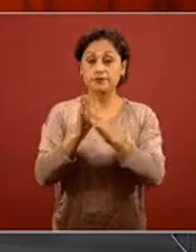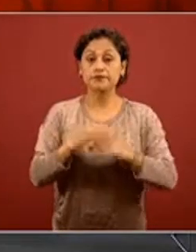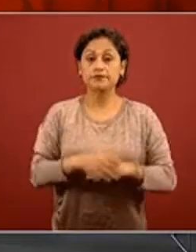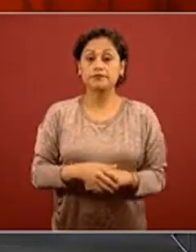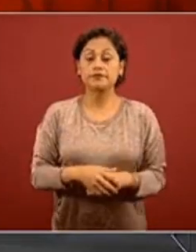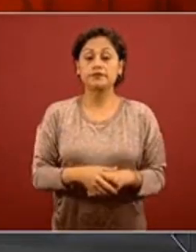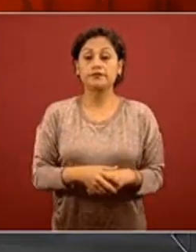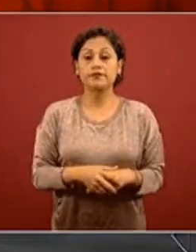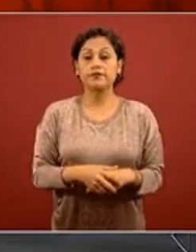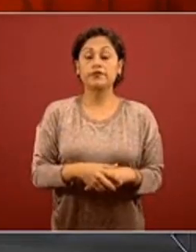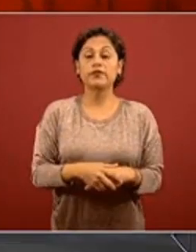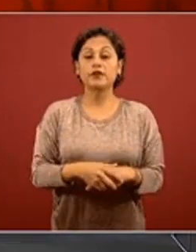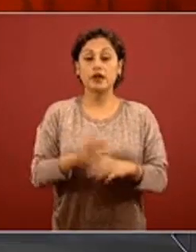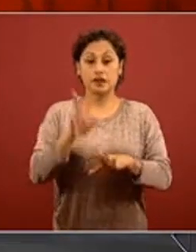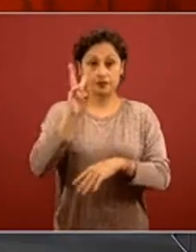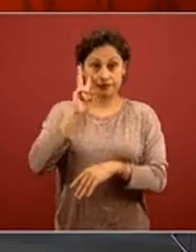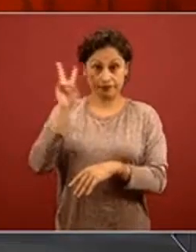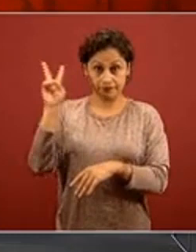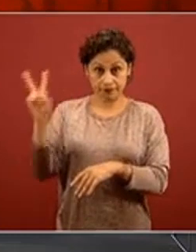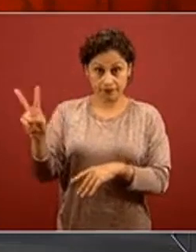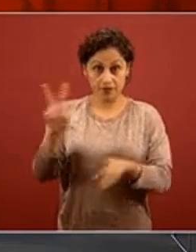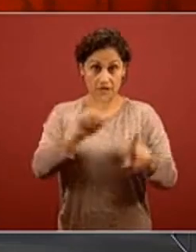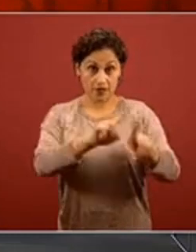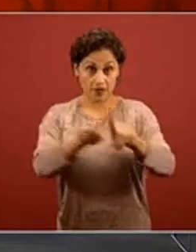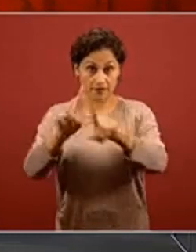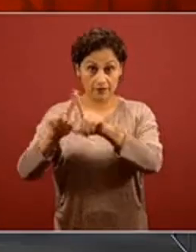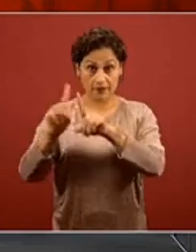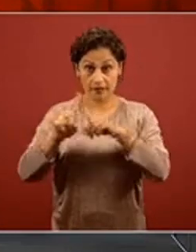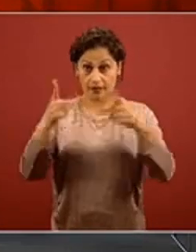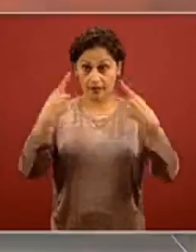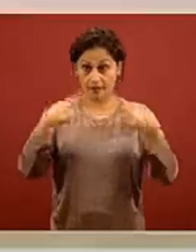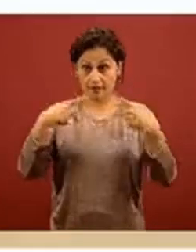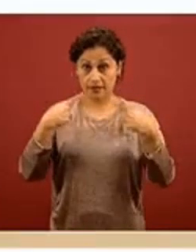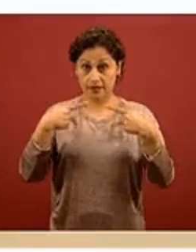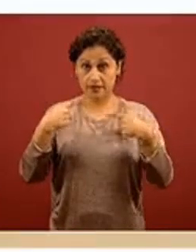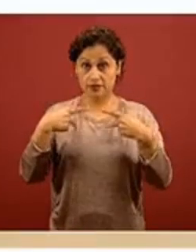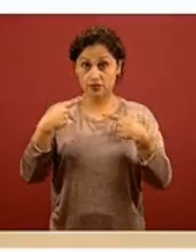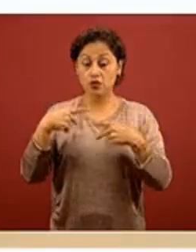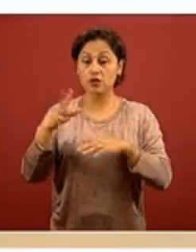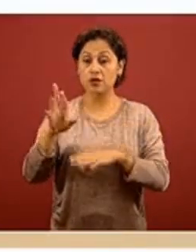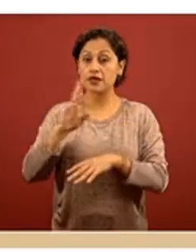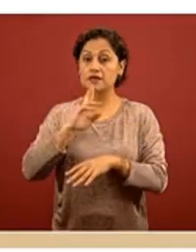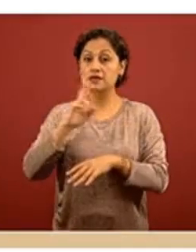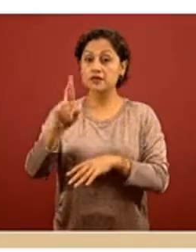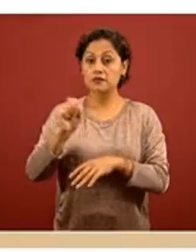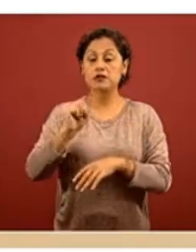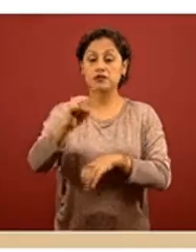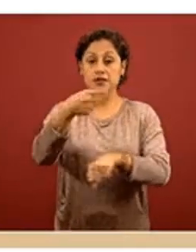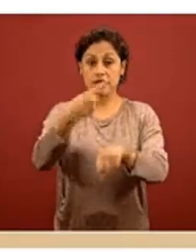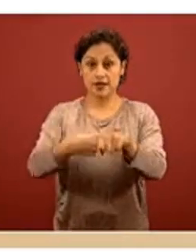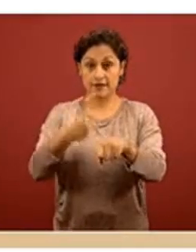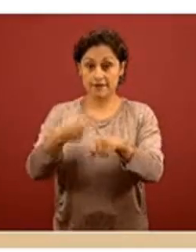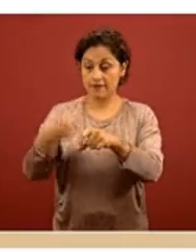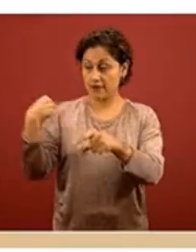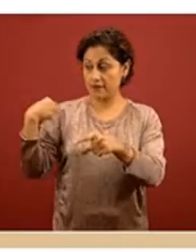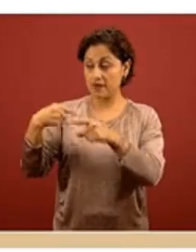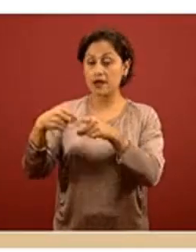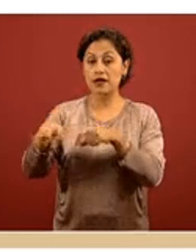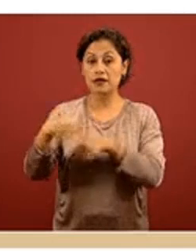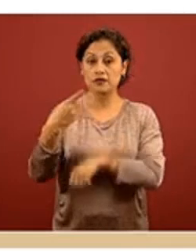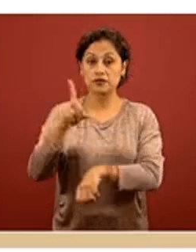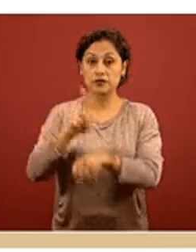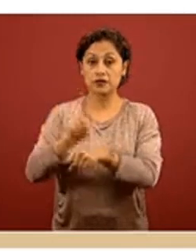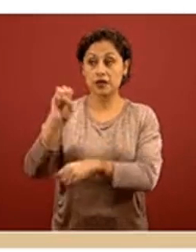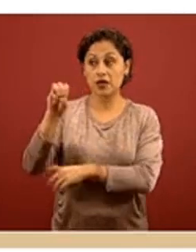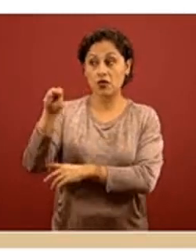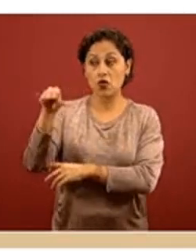Vemos la comparación de casos confirmados en los últimos 14 días por regiones de la Organización Mundial de la Salud, es